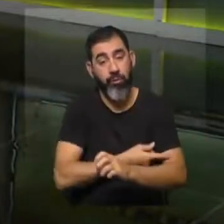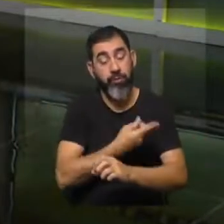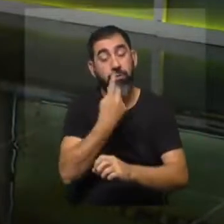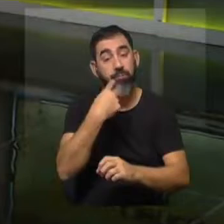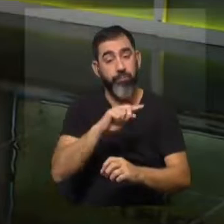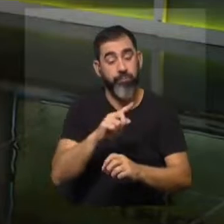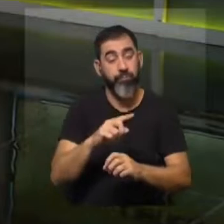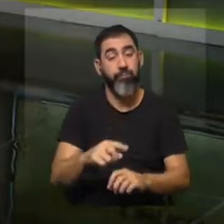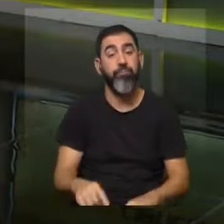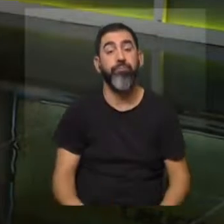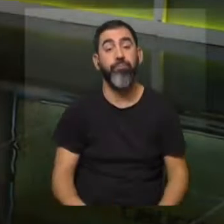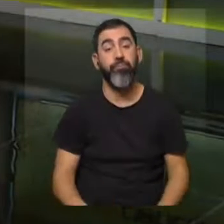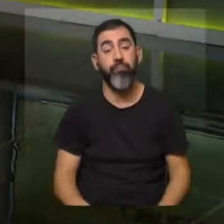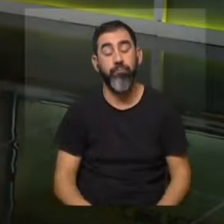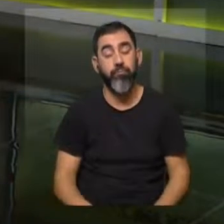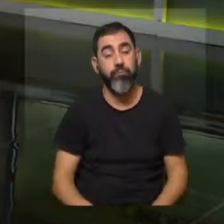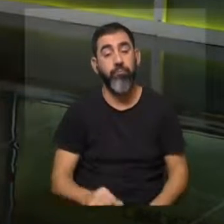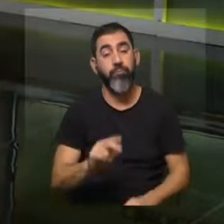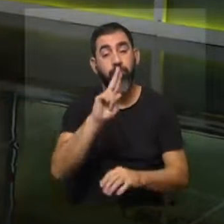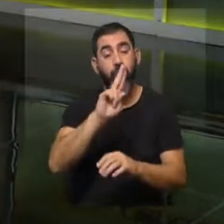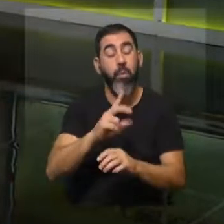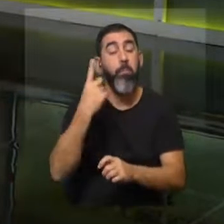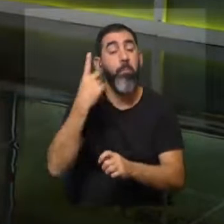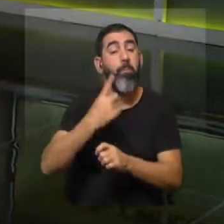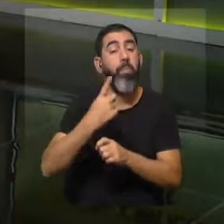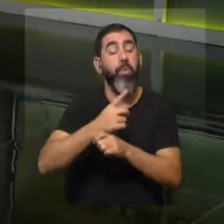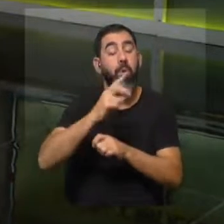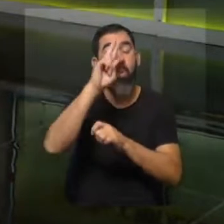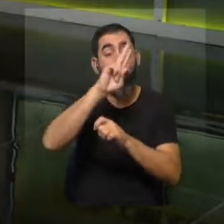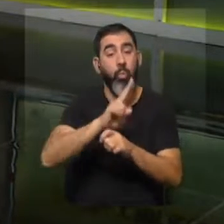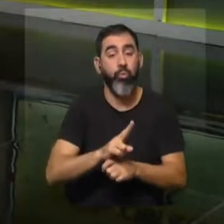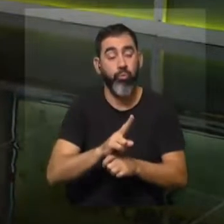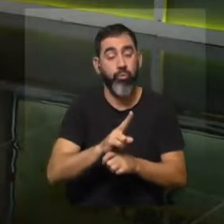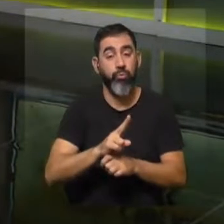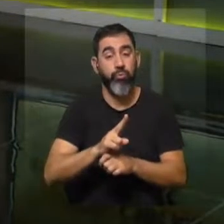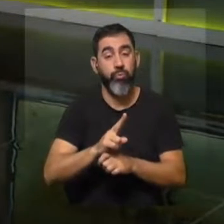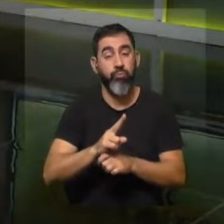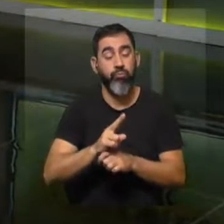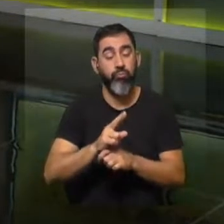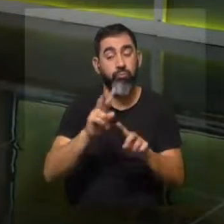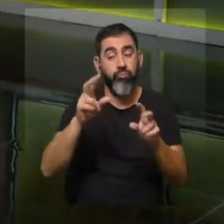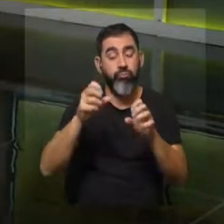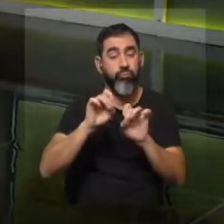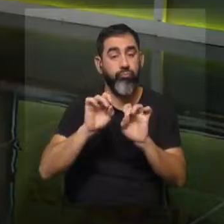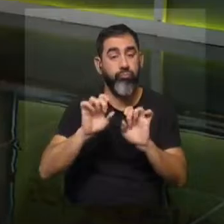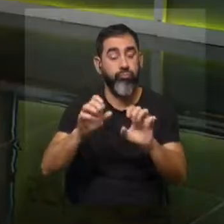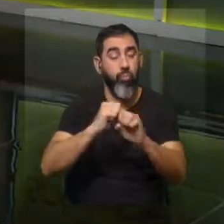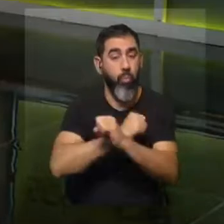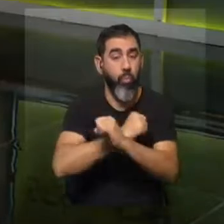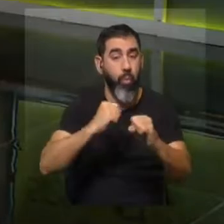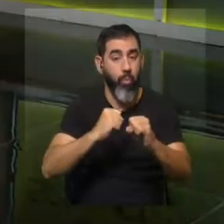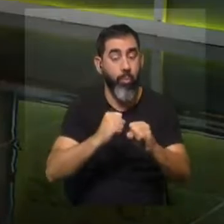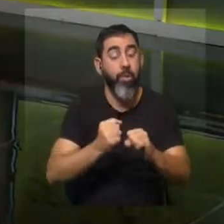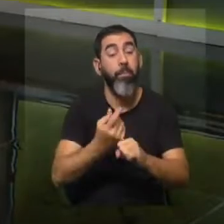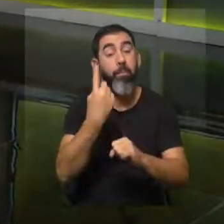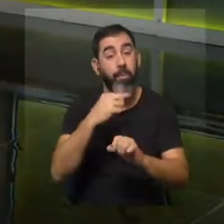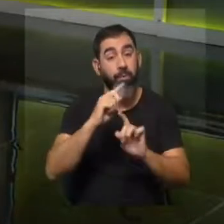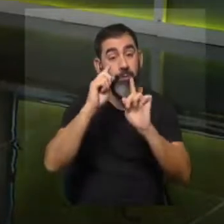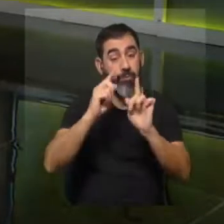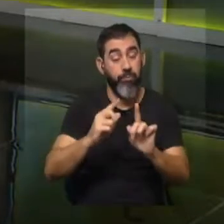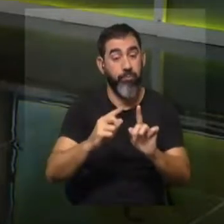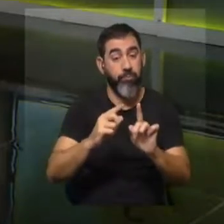a tener, bueno, usos, como fue ese primer uso masivo, el de un aparato destructivo, pero a partir de ahí